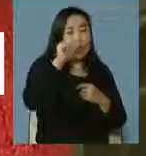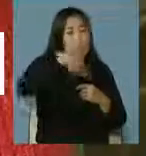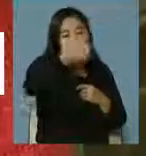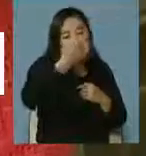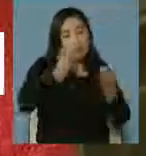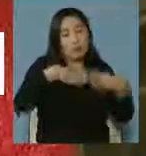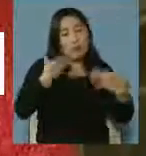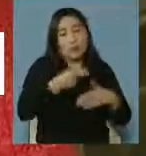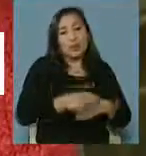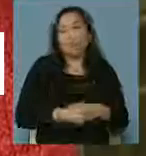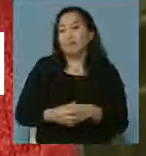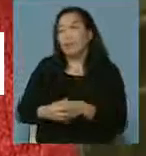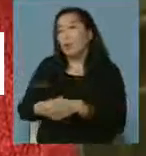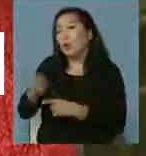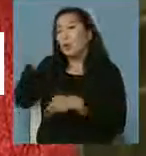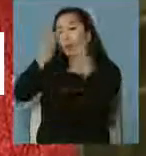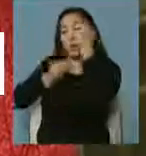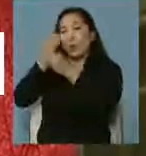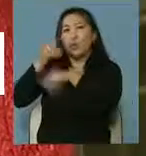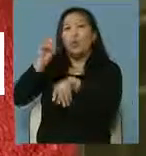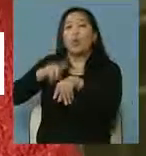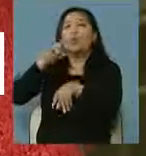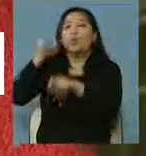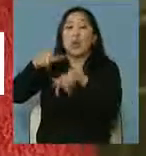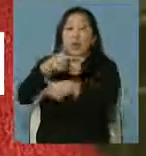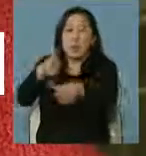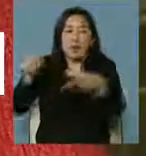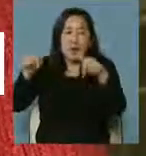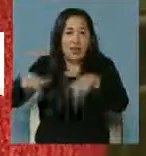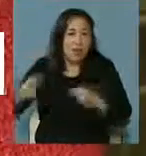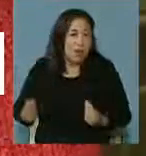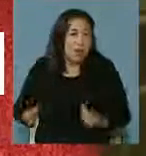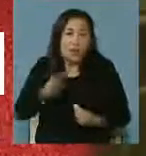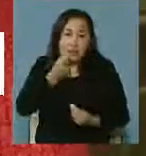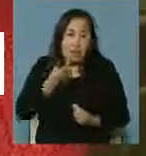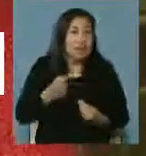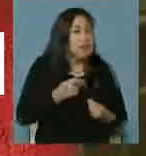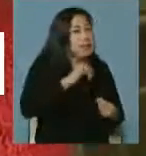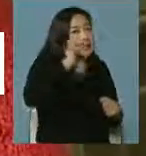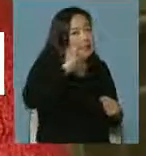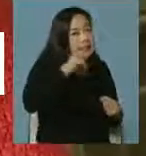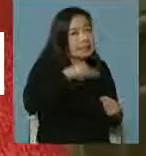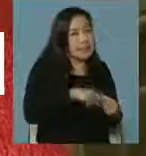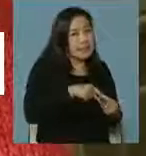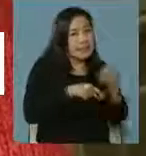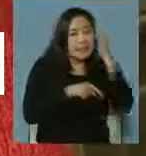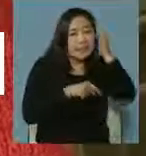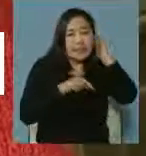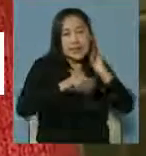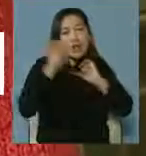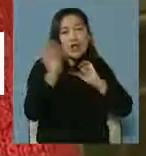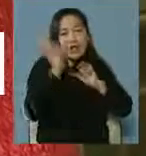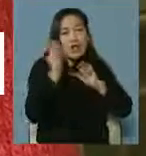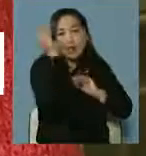la semana que viene. ¿Y a ustedes les preocupa que ya perdieron un día, digamos, en la jornada de hoy? Exactamente, los